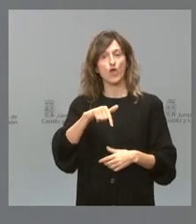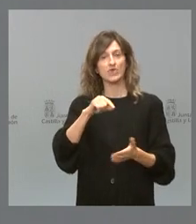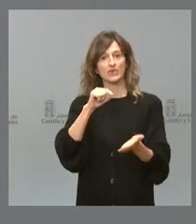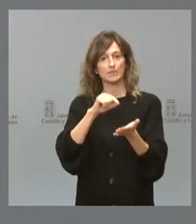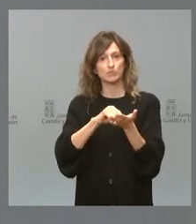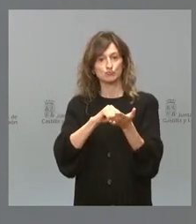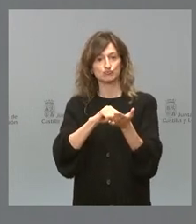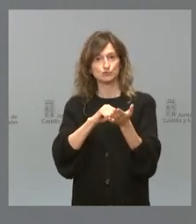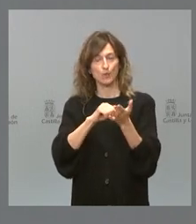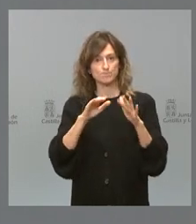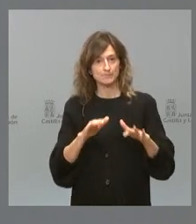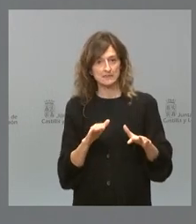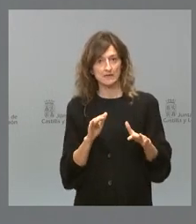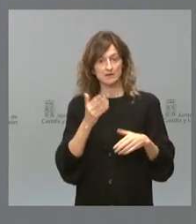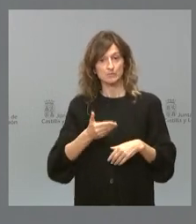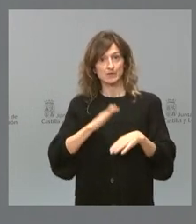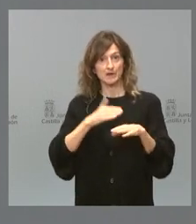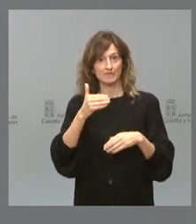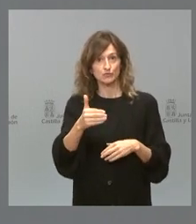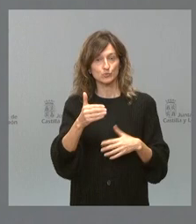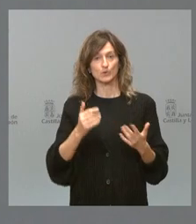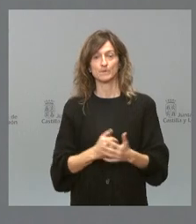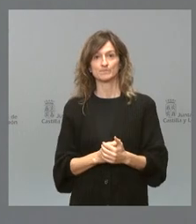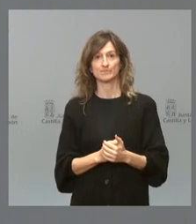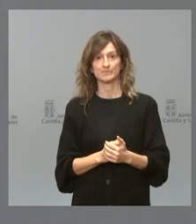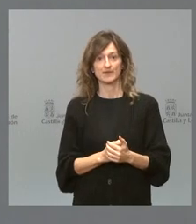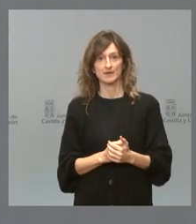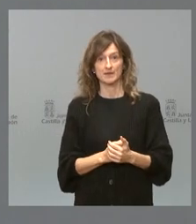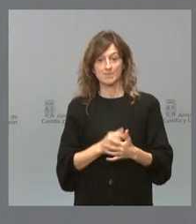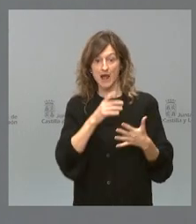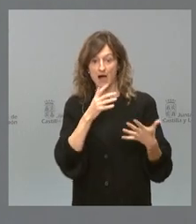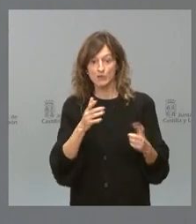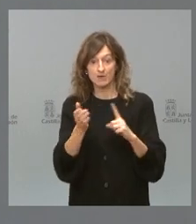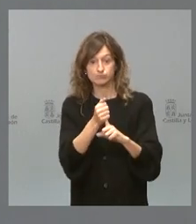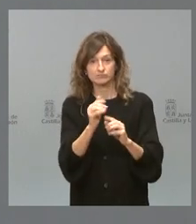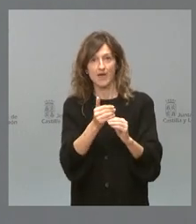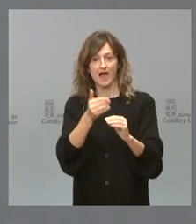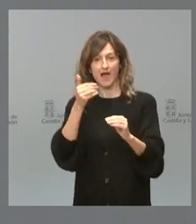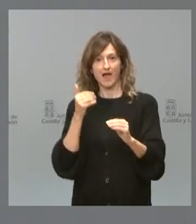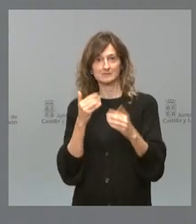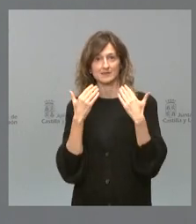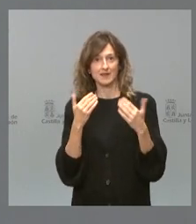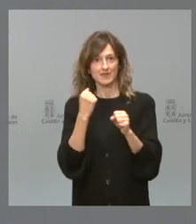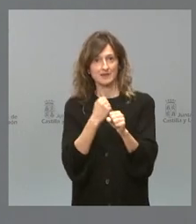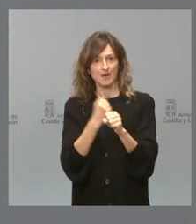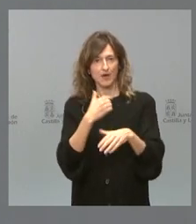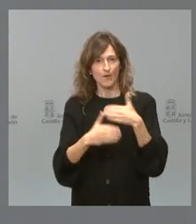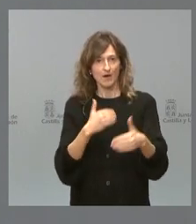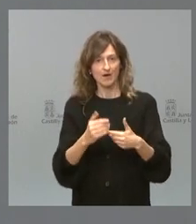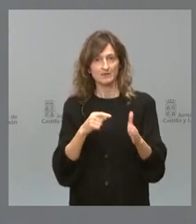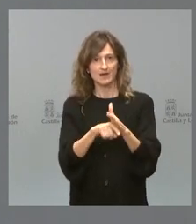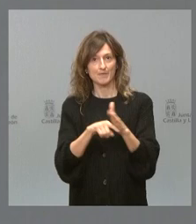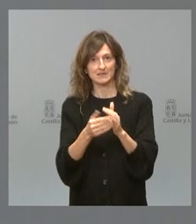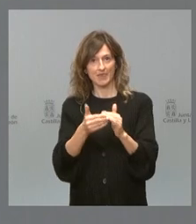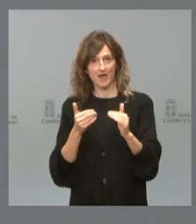inflexión muy importante para el futuro pero no hubiéramos podido llegar a este punto si no hubiéramos hecho todo el trámite anterior el trámite